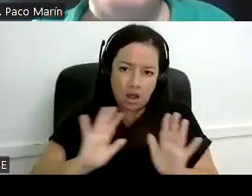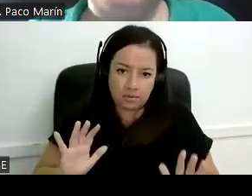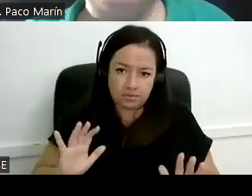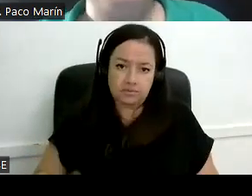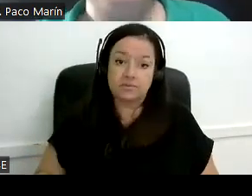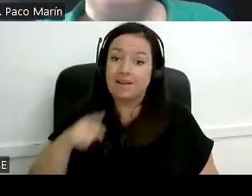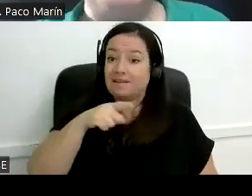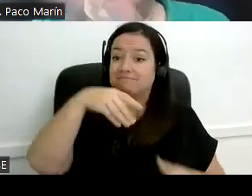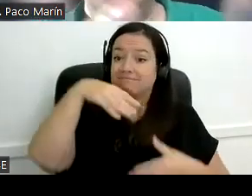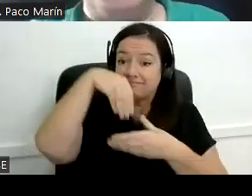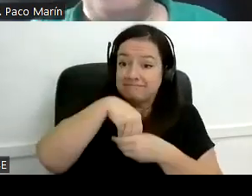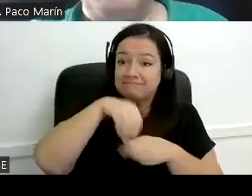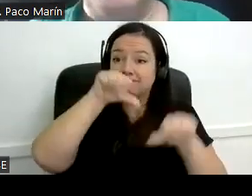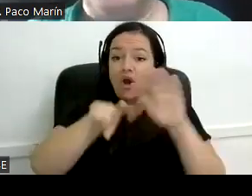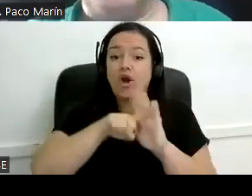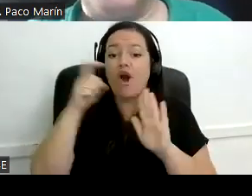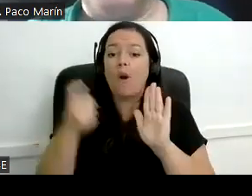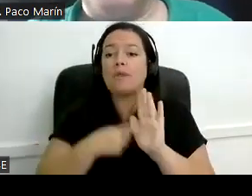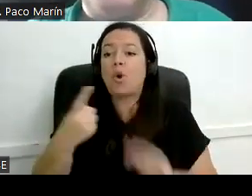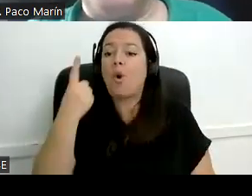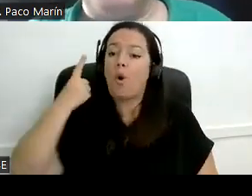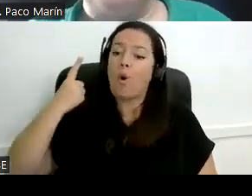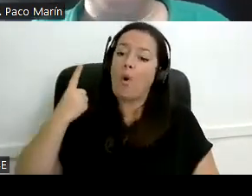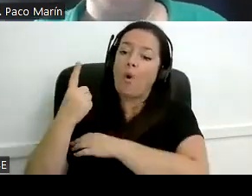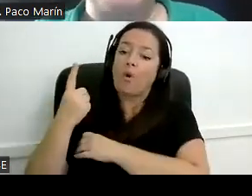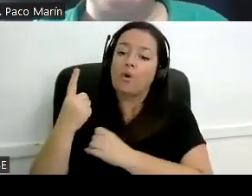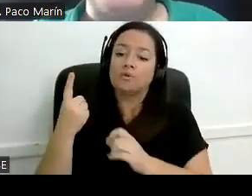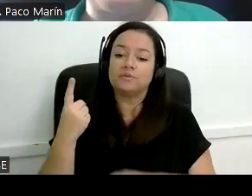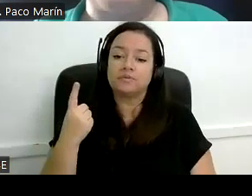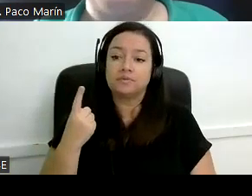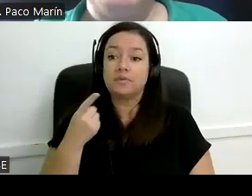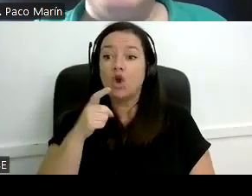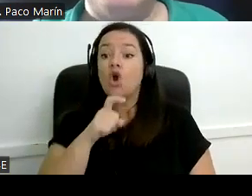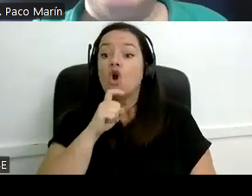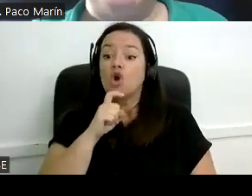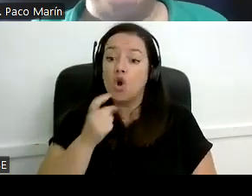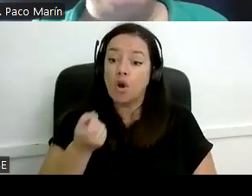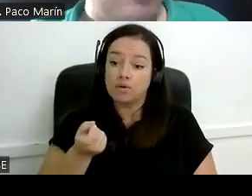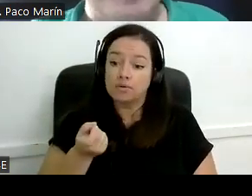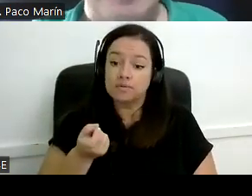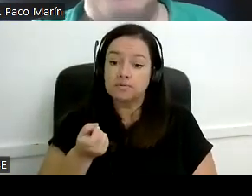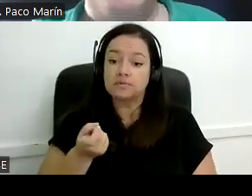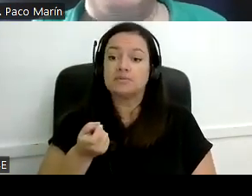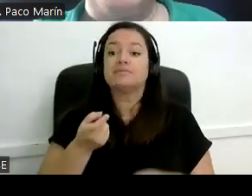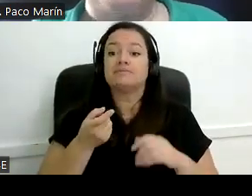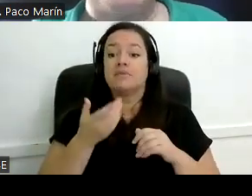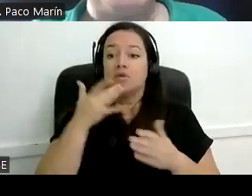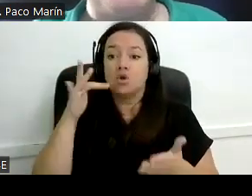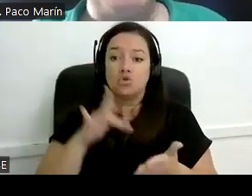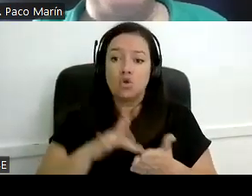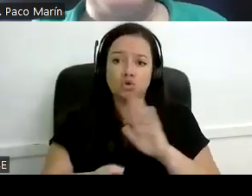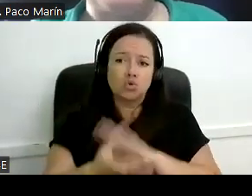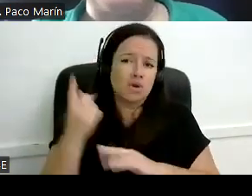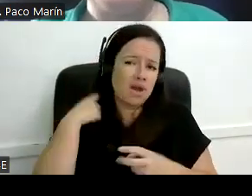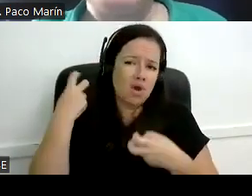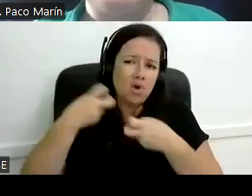vera termoloción lo tenemos todo en un mismo producto. Hemos de aplicarlo sobre todo ante presencia de contracturas,